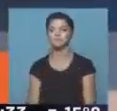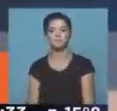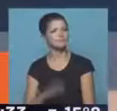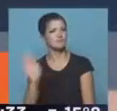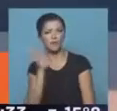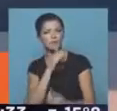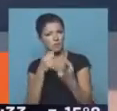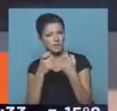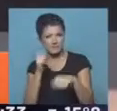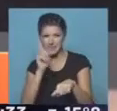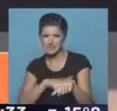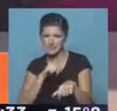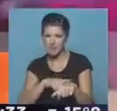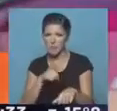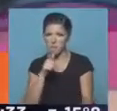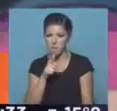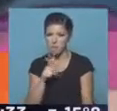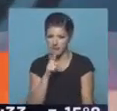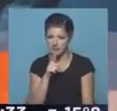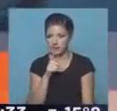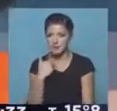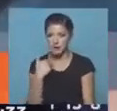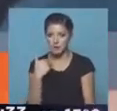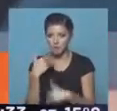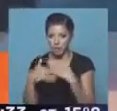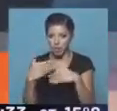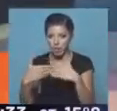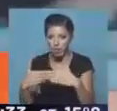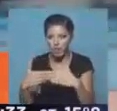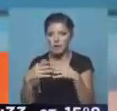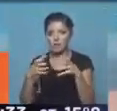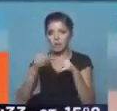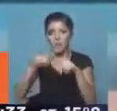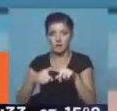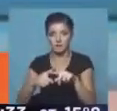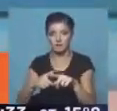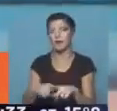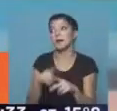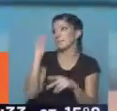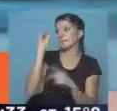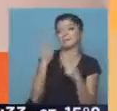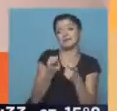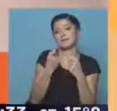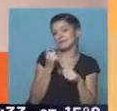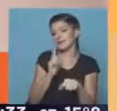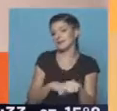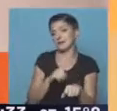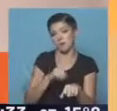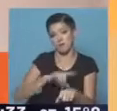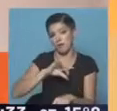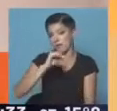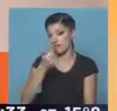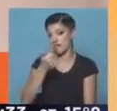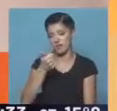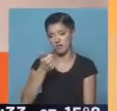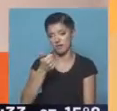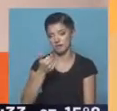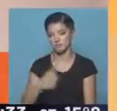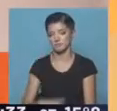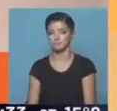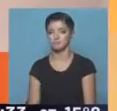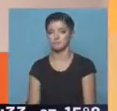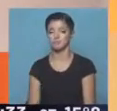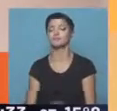necesitaran ganar tiempo también en un punto para rearmar la clase política. Brasil necesita ganar tiempo, me parece. Y inclusive hasta